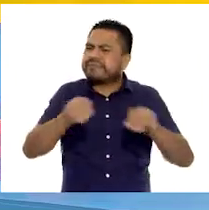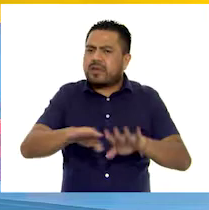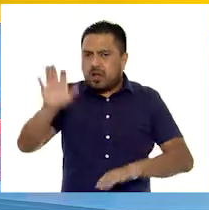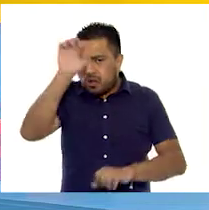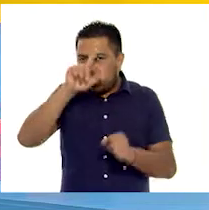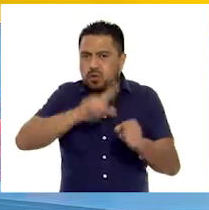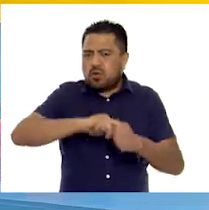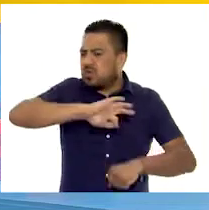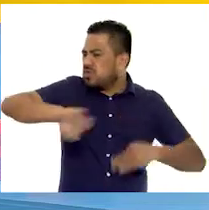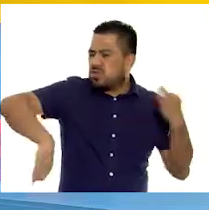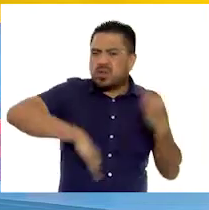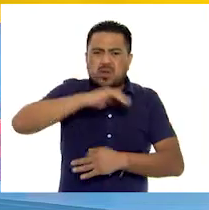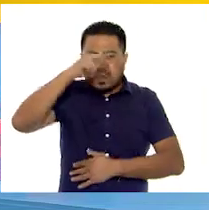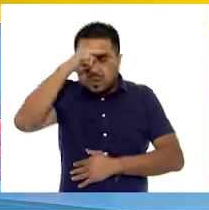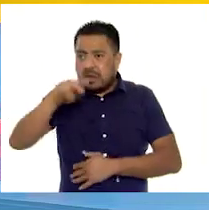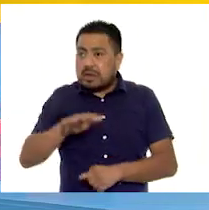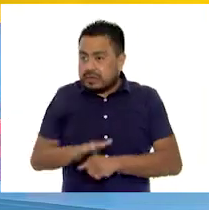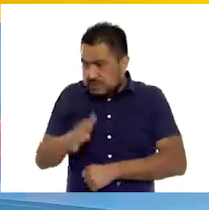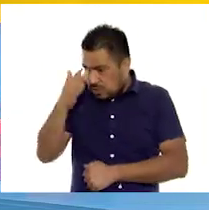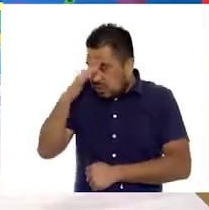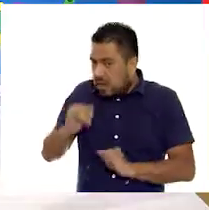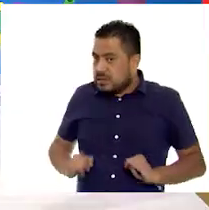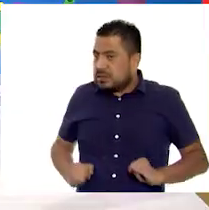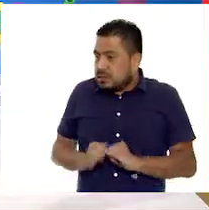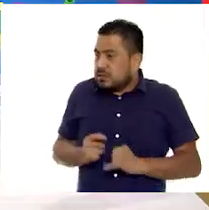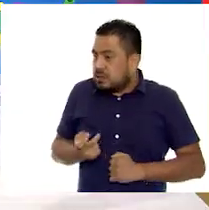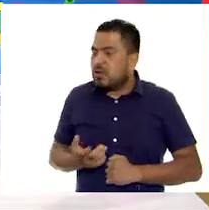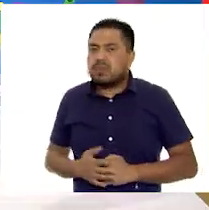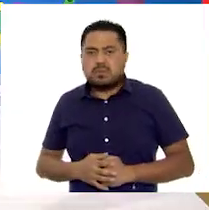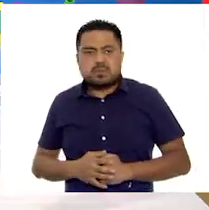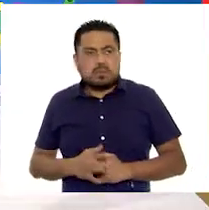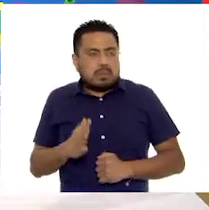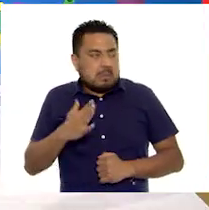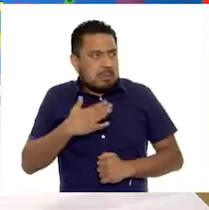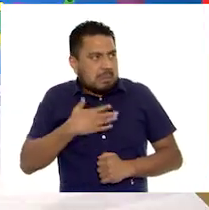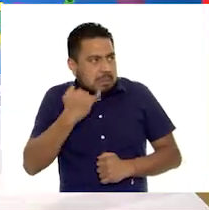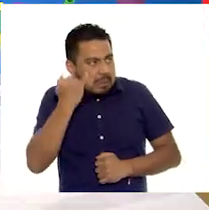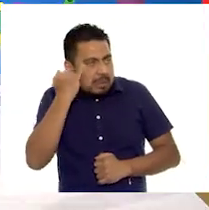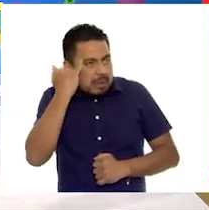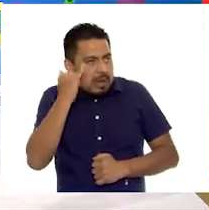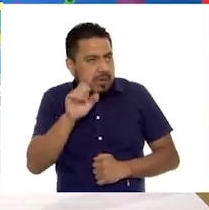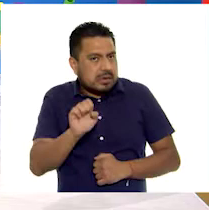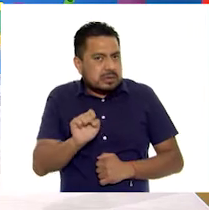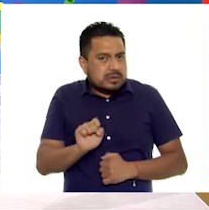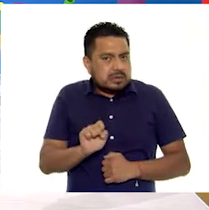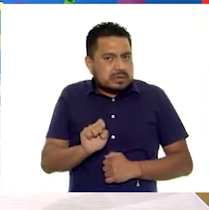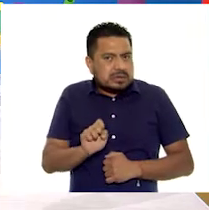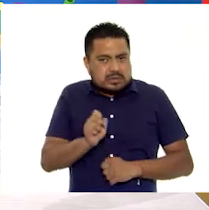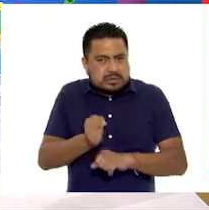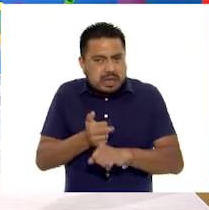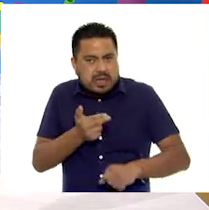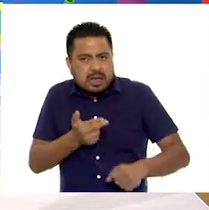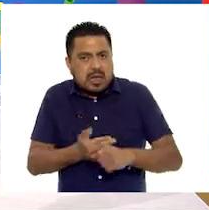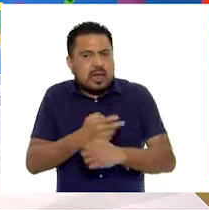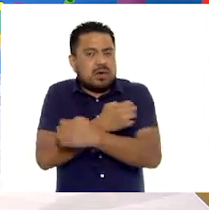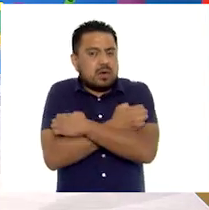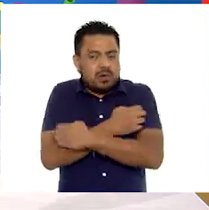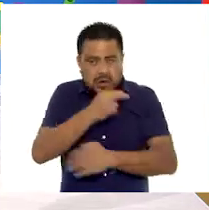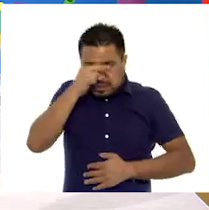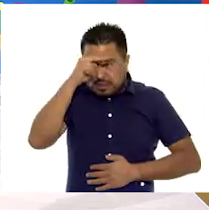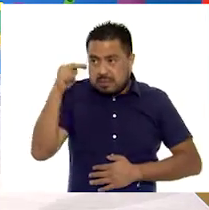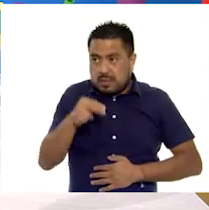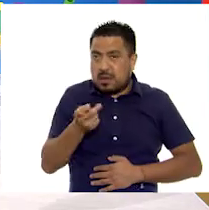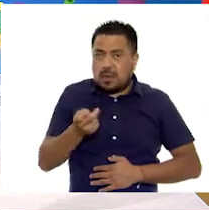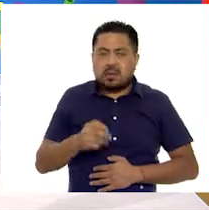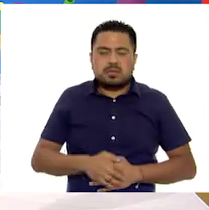todos los mexicanos sabes cuál es esta institución me imagino que la secretaria que se encarga de la educación en méxico